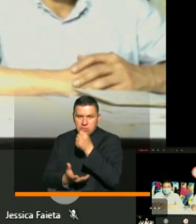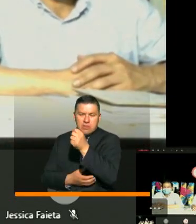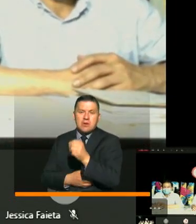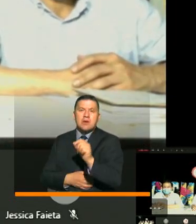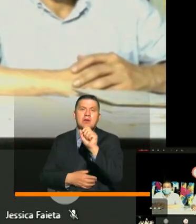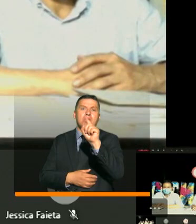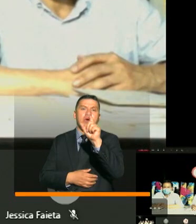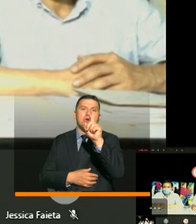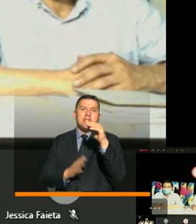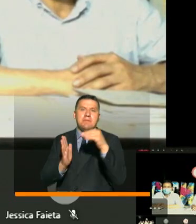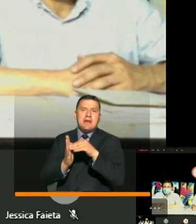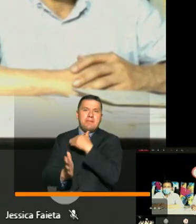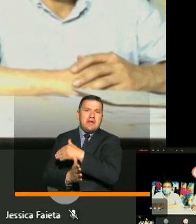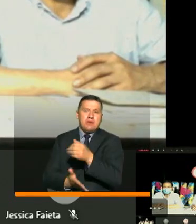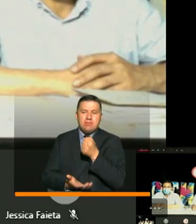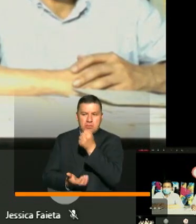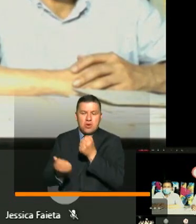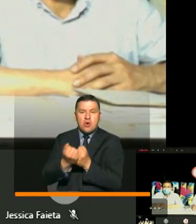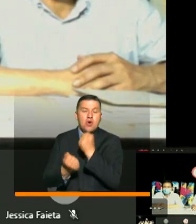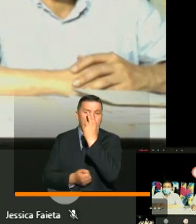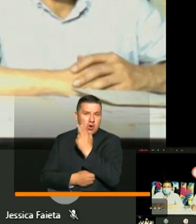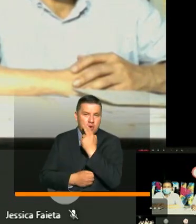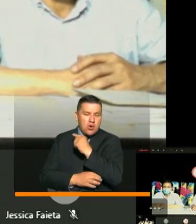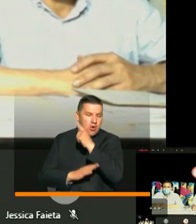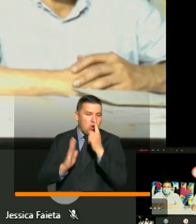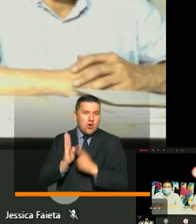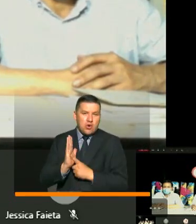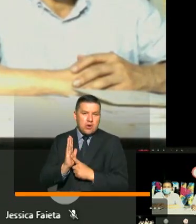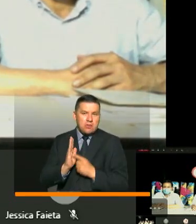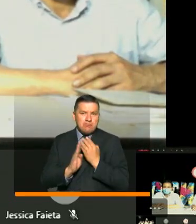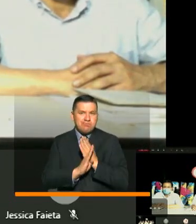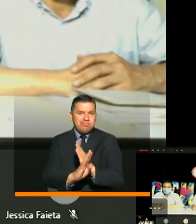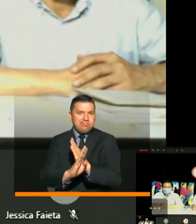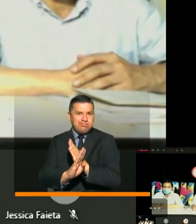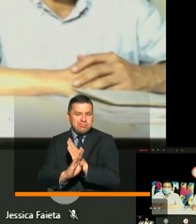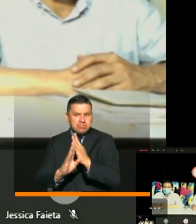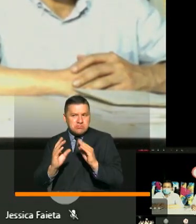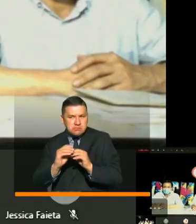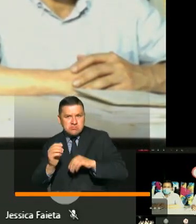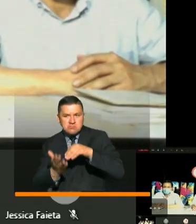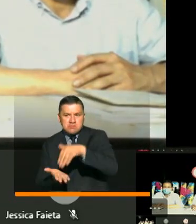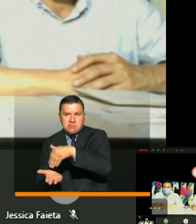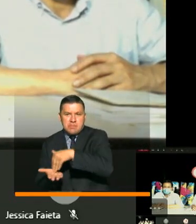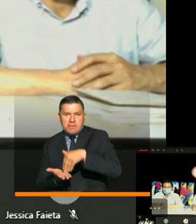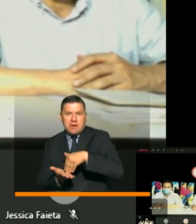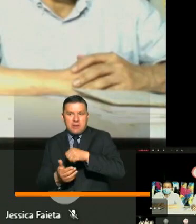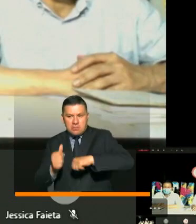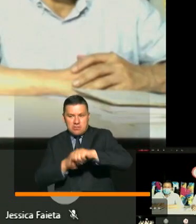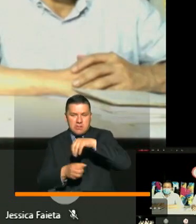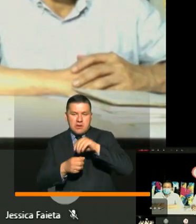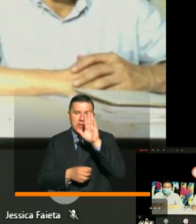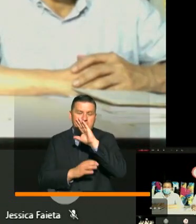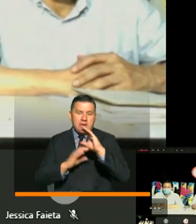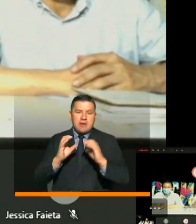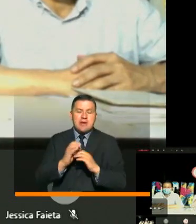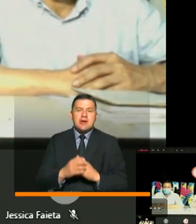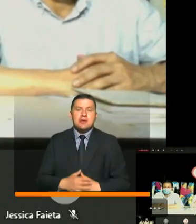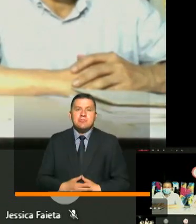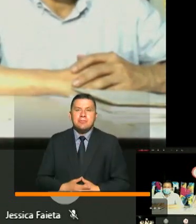a los 11.000 millones de pesos, compromiso total, presidente, con la seguridad y la reactivación económica del departamento del